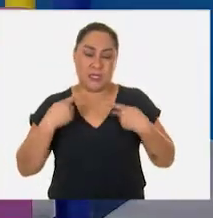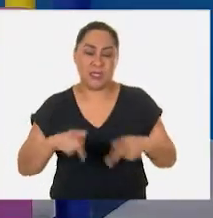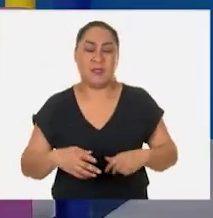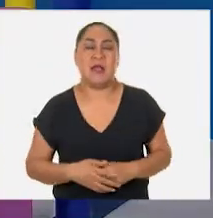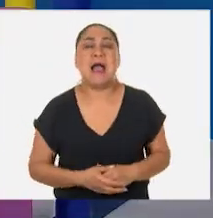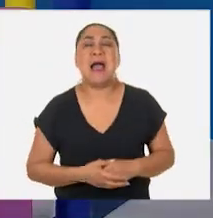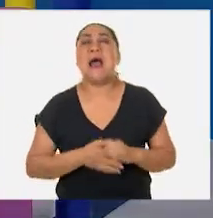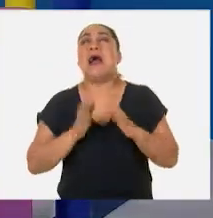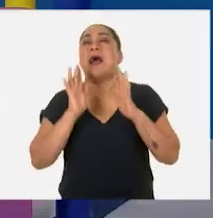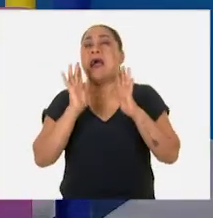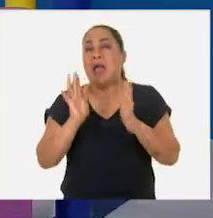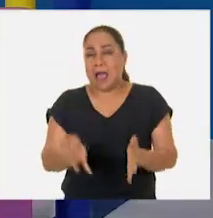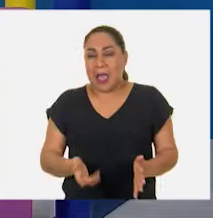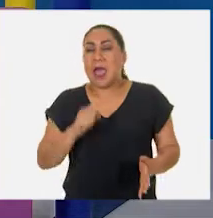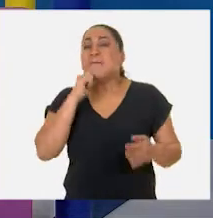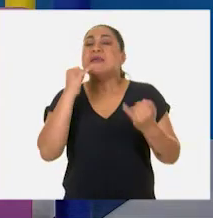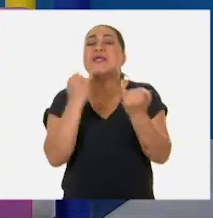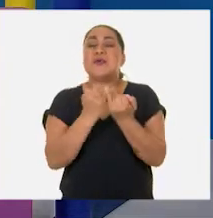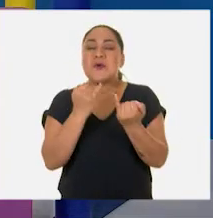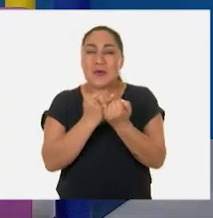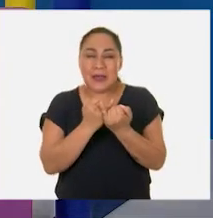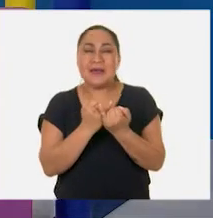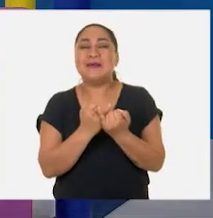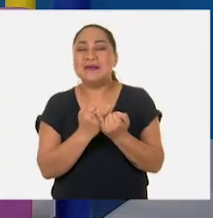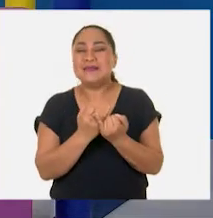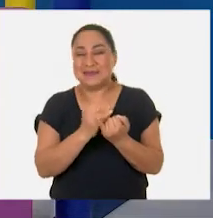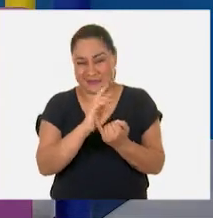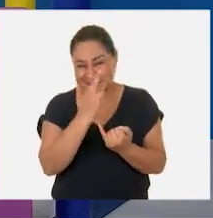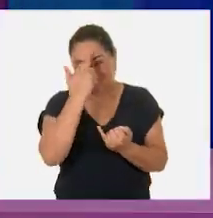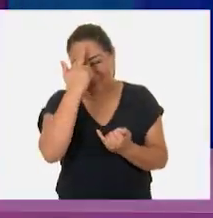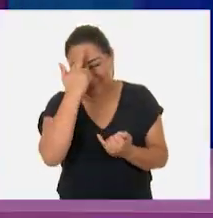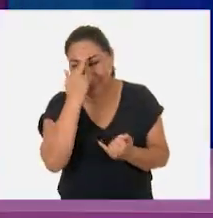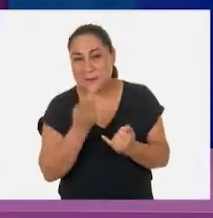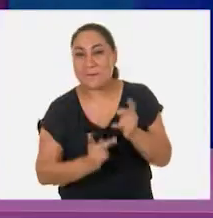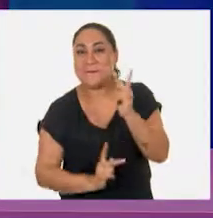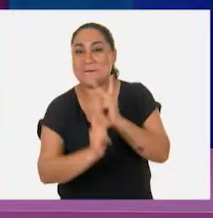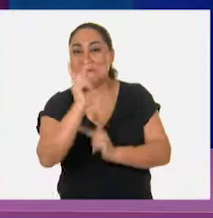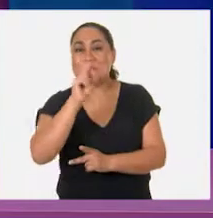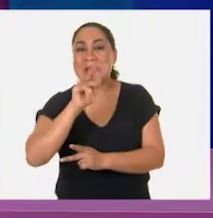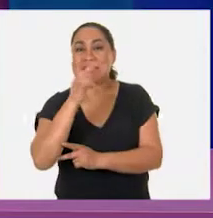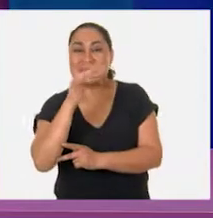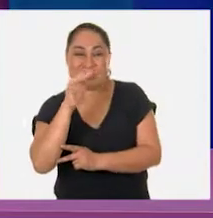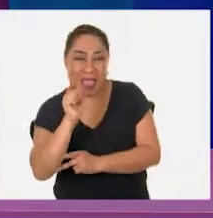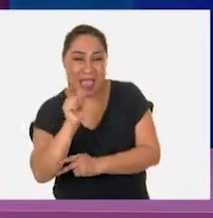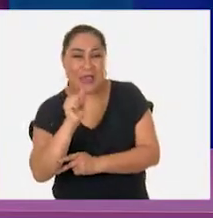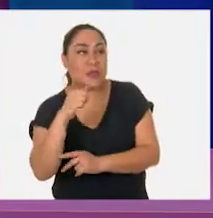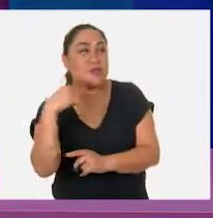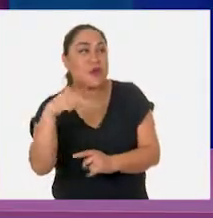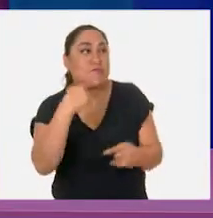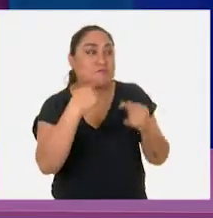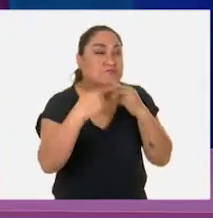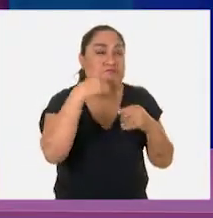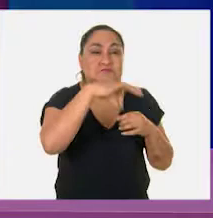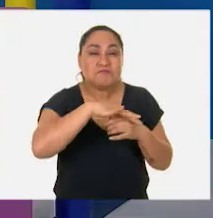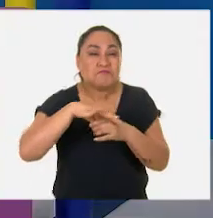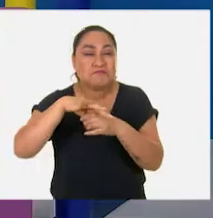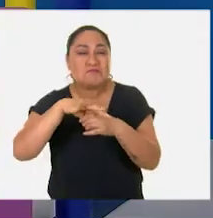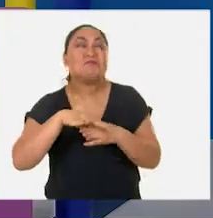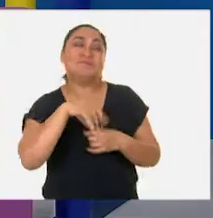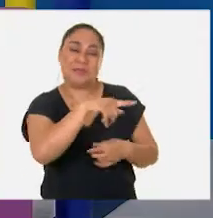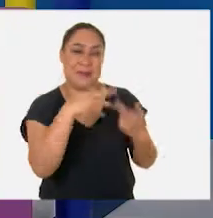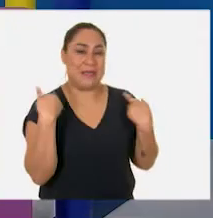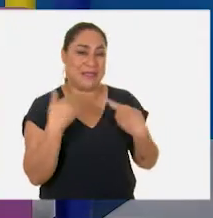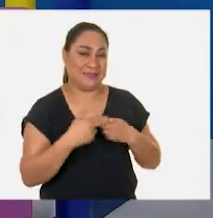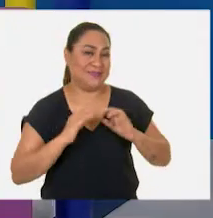Como cuando elegimos el nombre de nuestra plantita Panchita, que la maestra Nelly sigue cuidando con mucho amor.